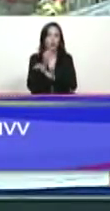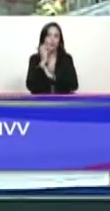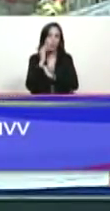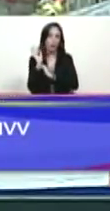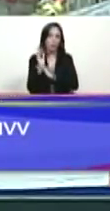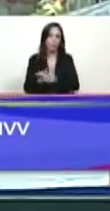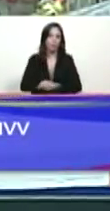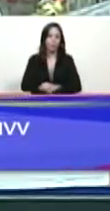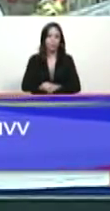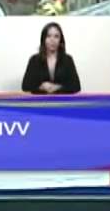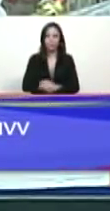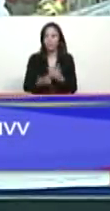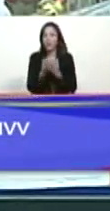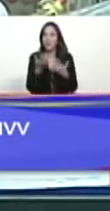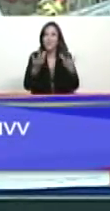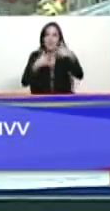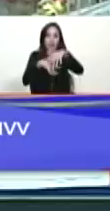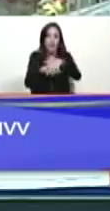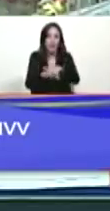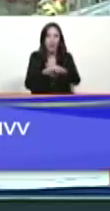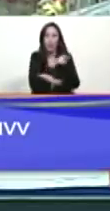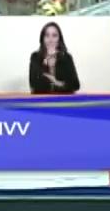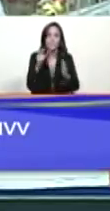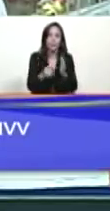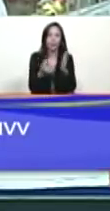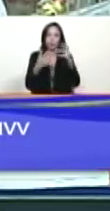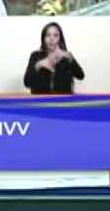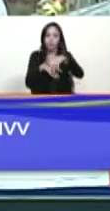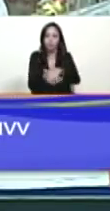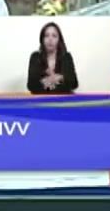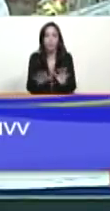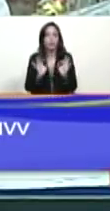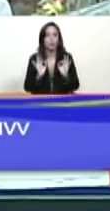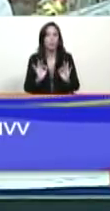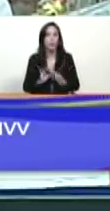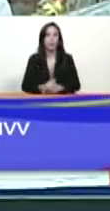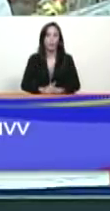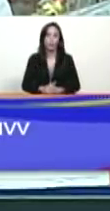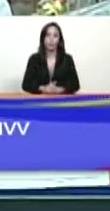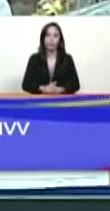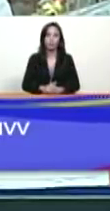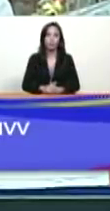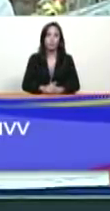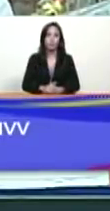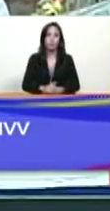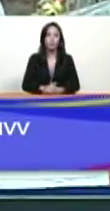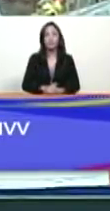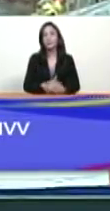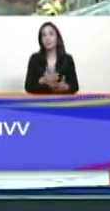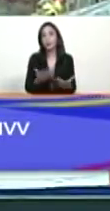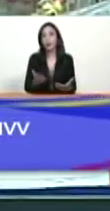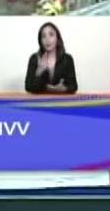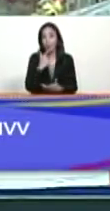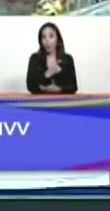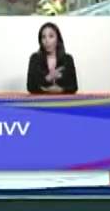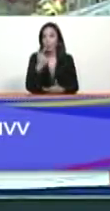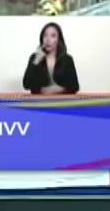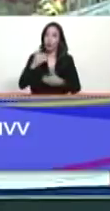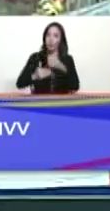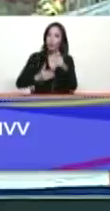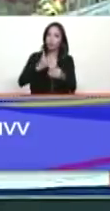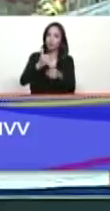en el desarrollo integral. Para eso es, vamos a tener lo que se llama un